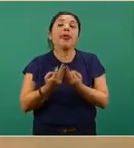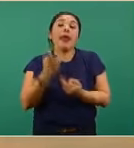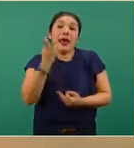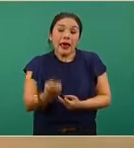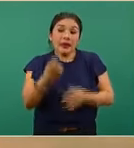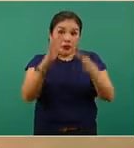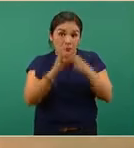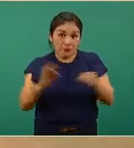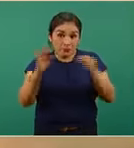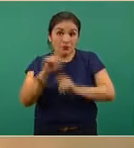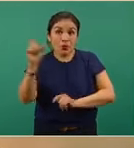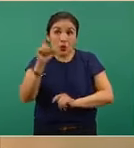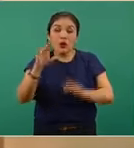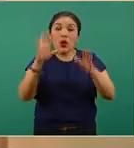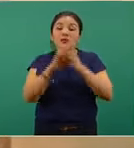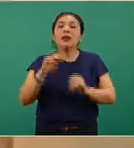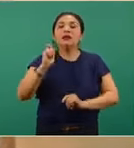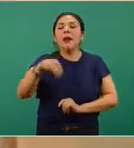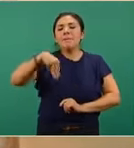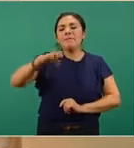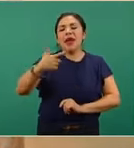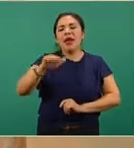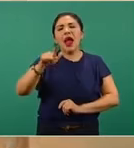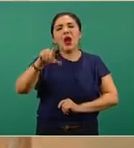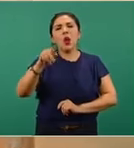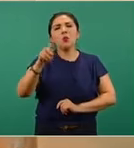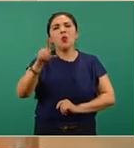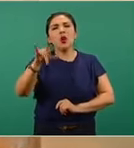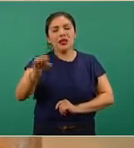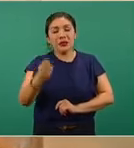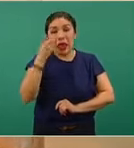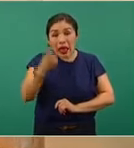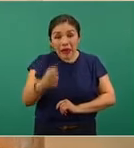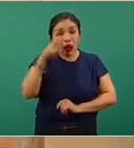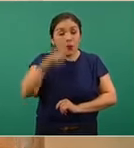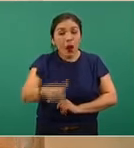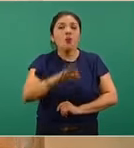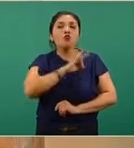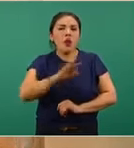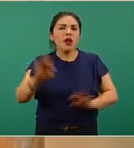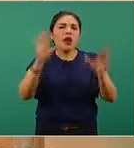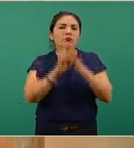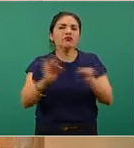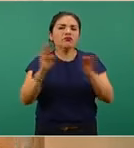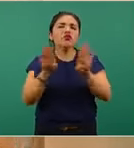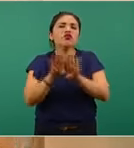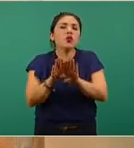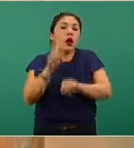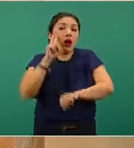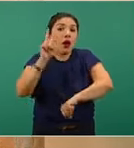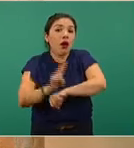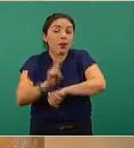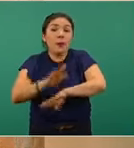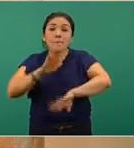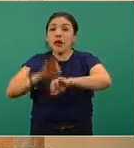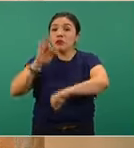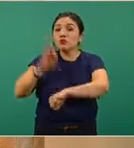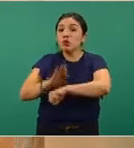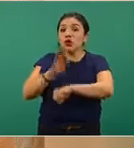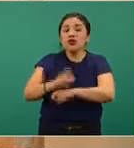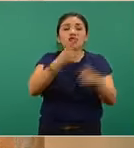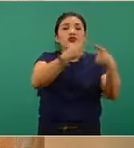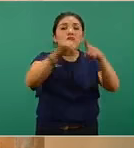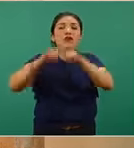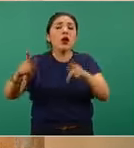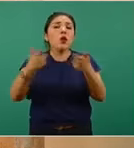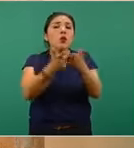explicaremos al hablar de la megalópolis, también esto lo que nos permite es contemplar la protección específica de distintos tipos